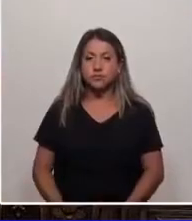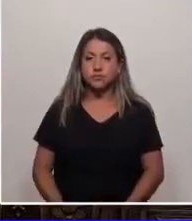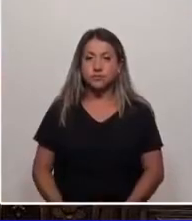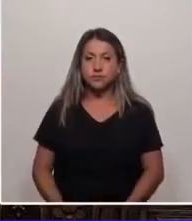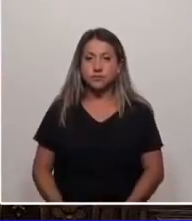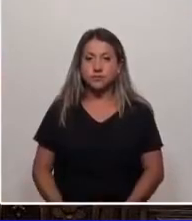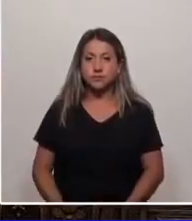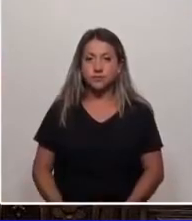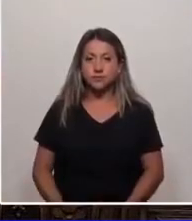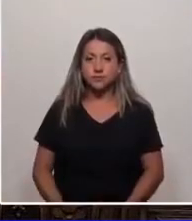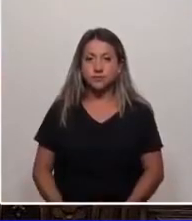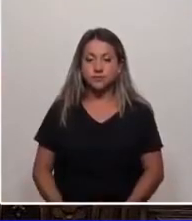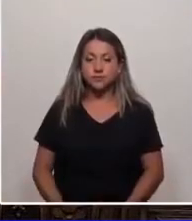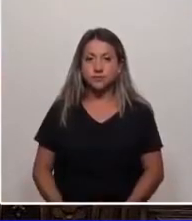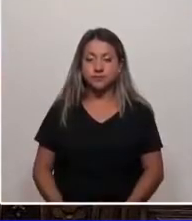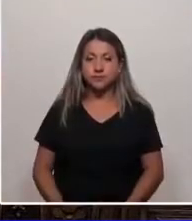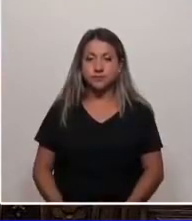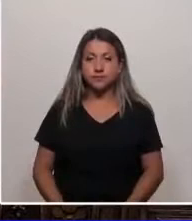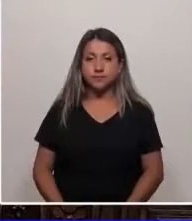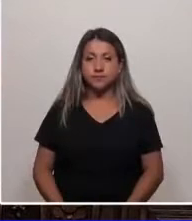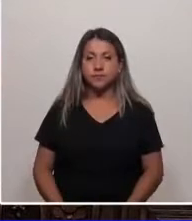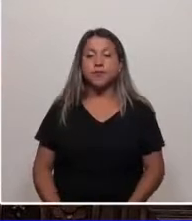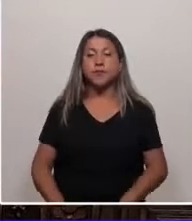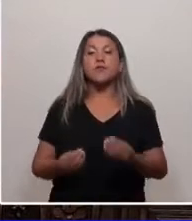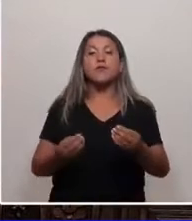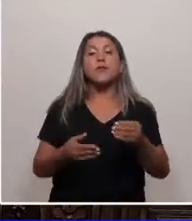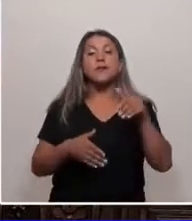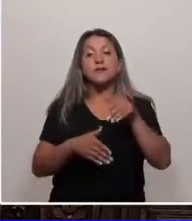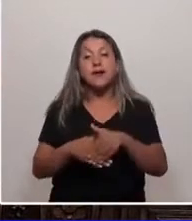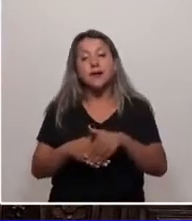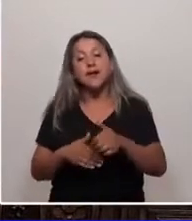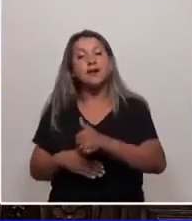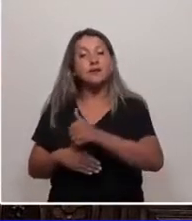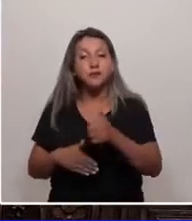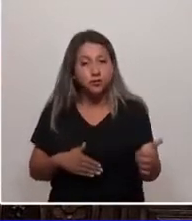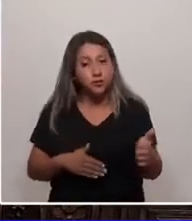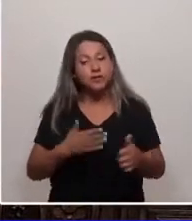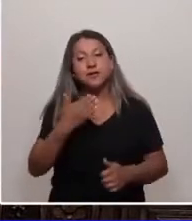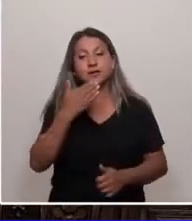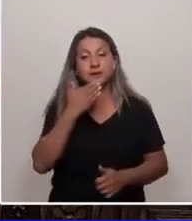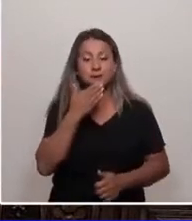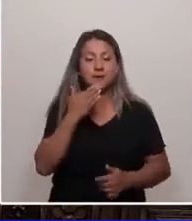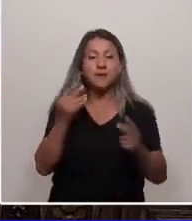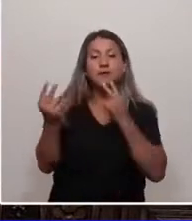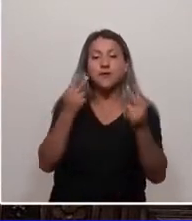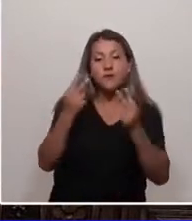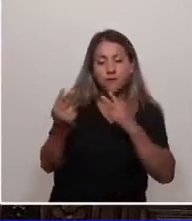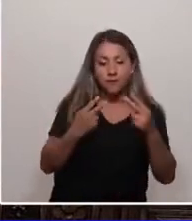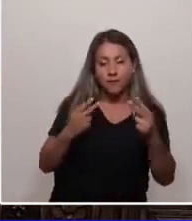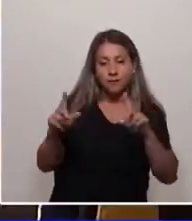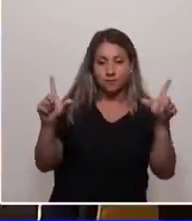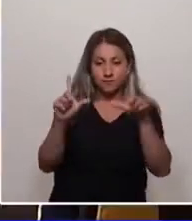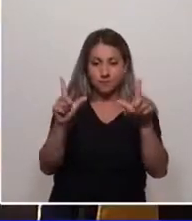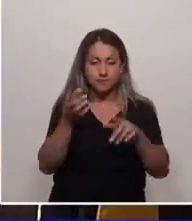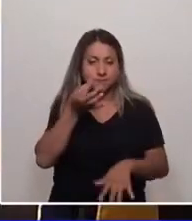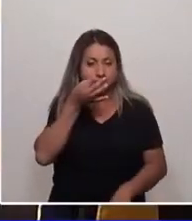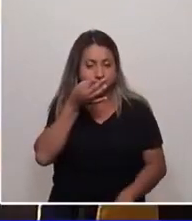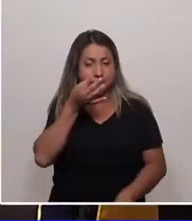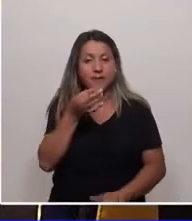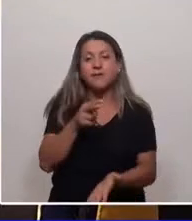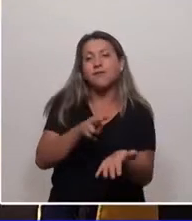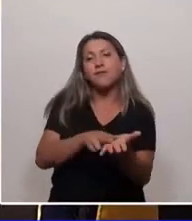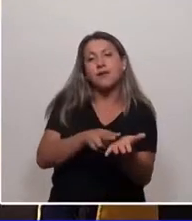normas constitucionales. En la oportunidad, se revisó el primer informe entregado por la Comisión de Sistemas de Justicia,